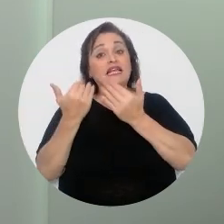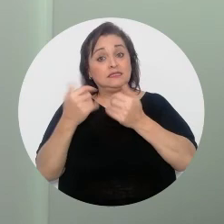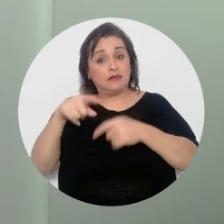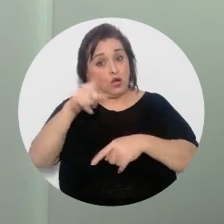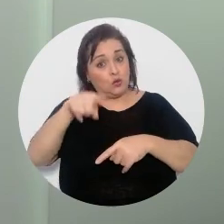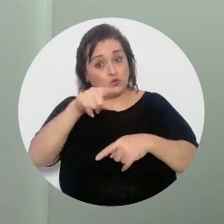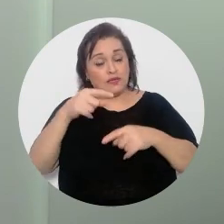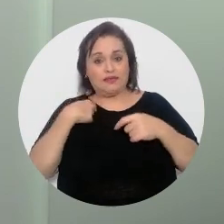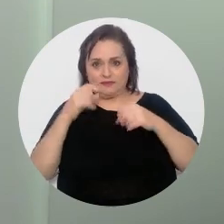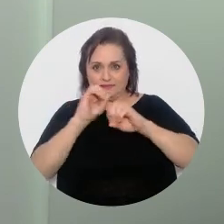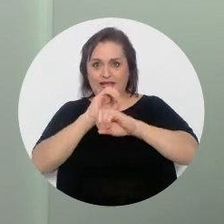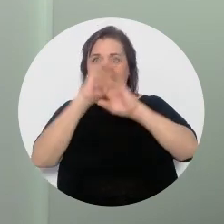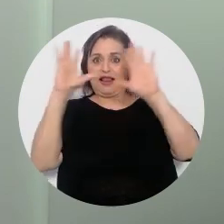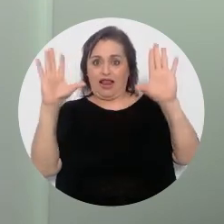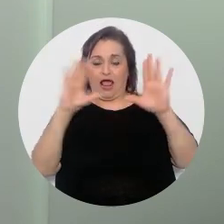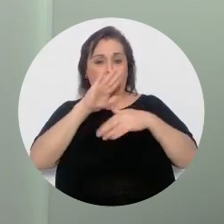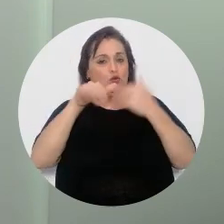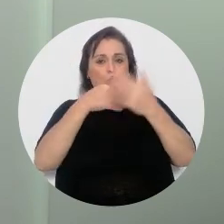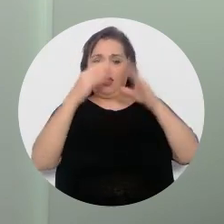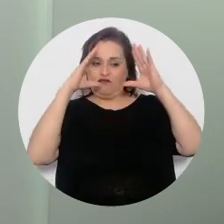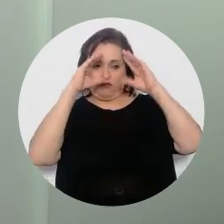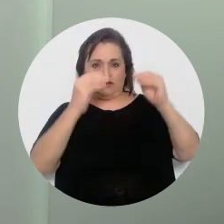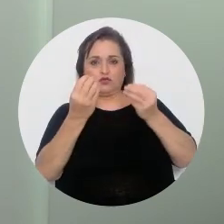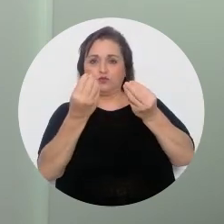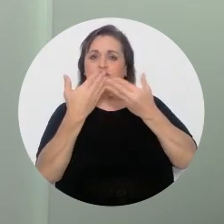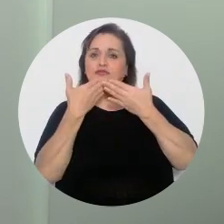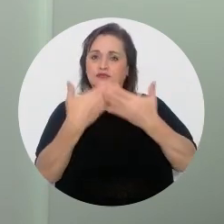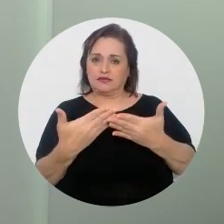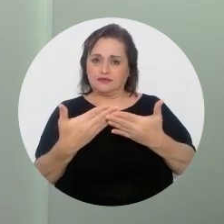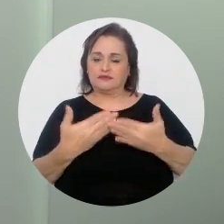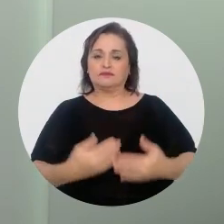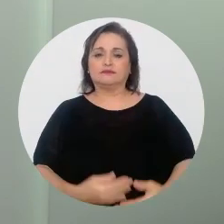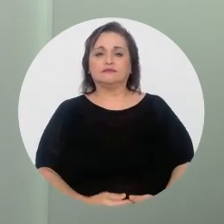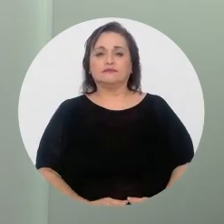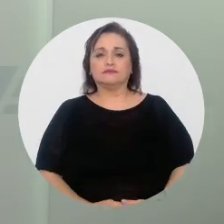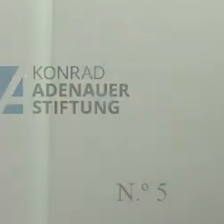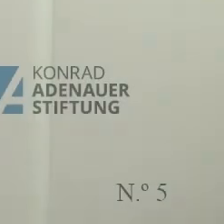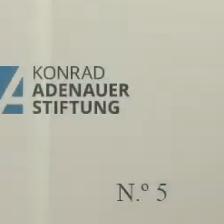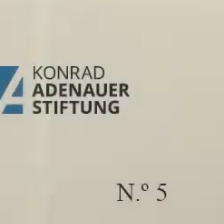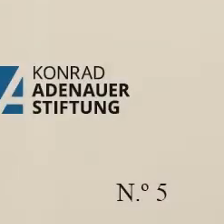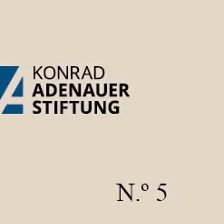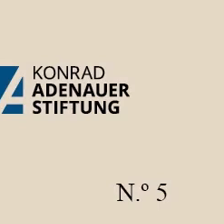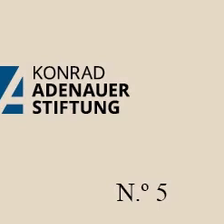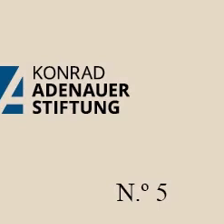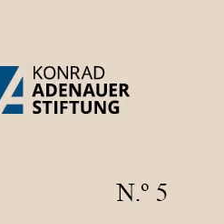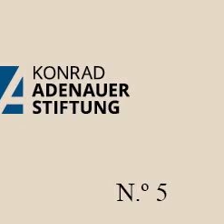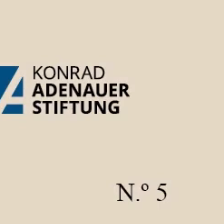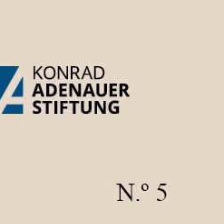país, y espero que haya podido quedar claro toda esta explicación. Muchísimas gracias.